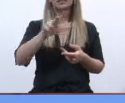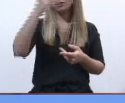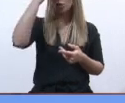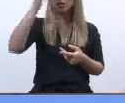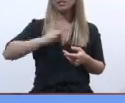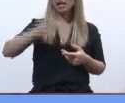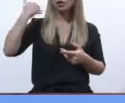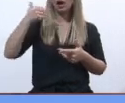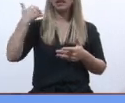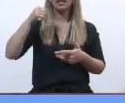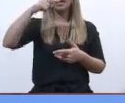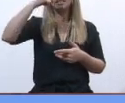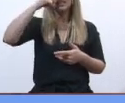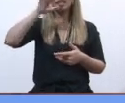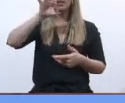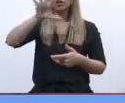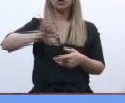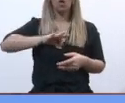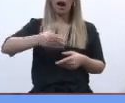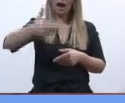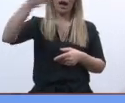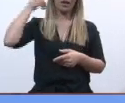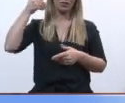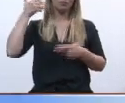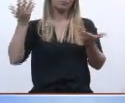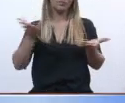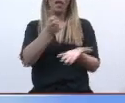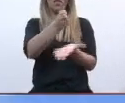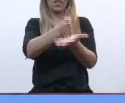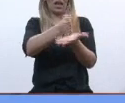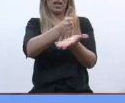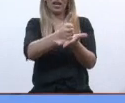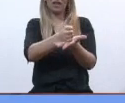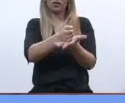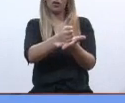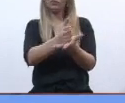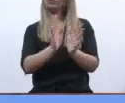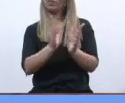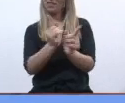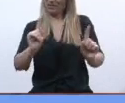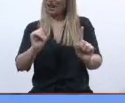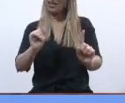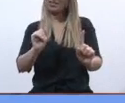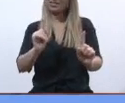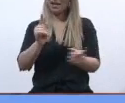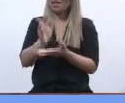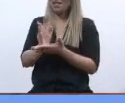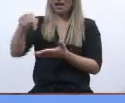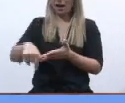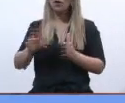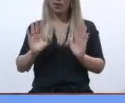1315. Hace 705 de años, los derechos eran bastante más conculcados de los que son